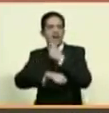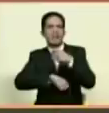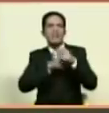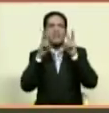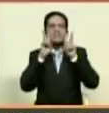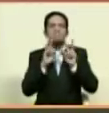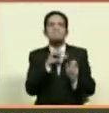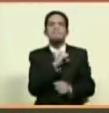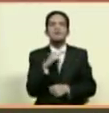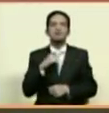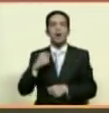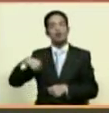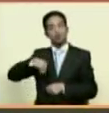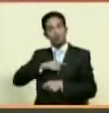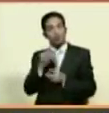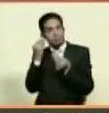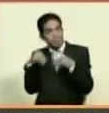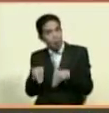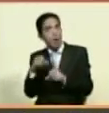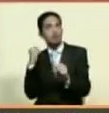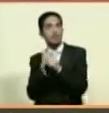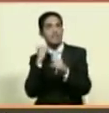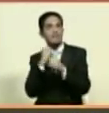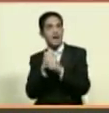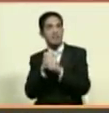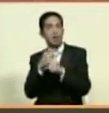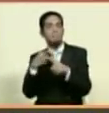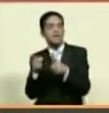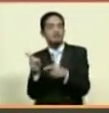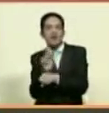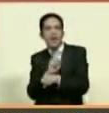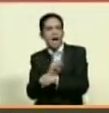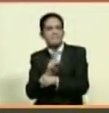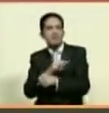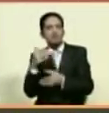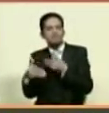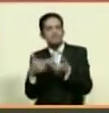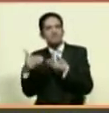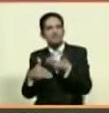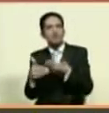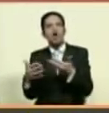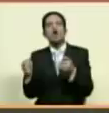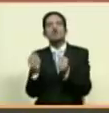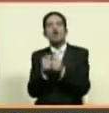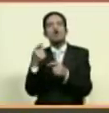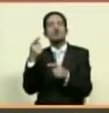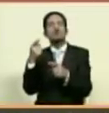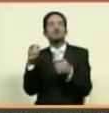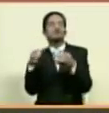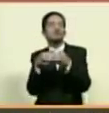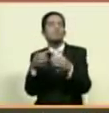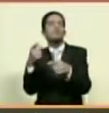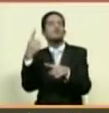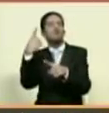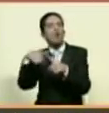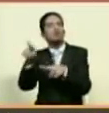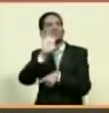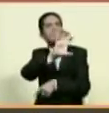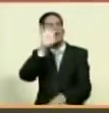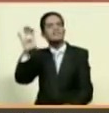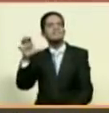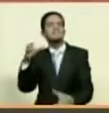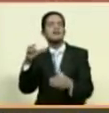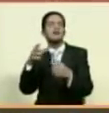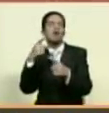hemos trabajado, pero de manera acelerada, con transnacionales inclusive, empresas